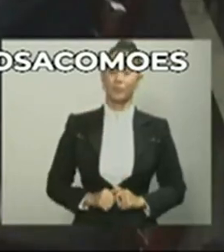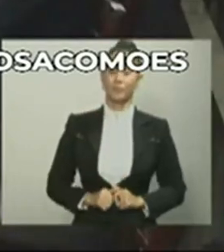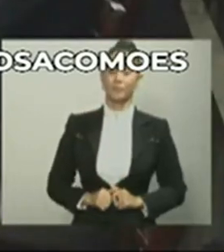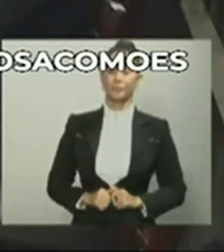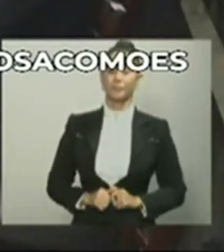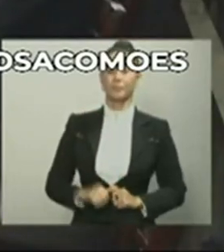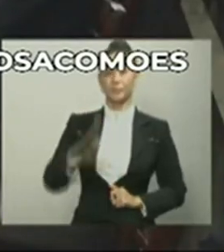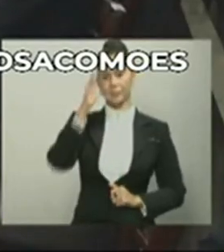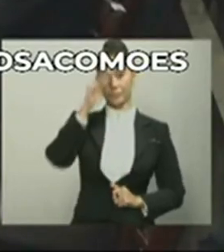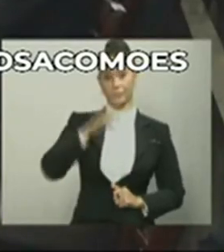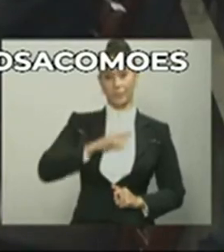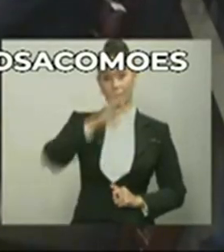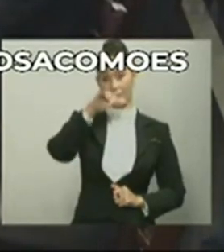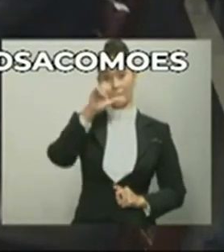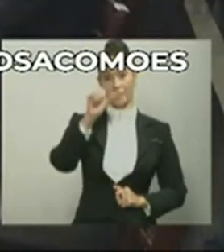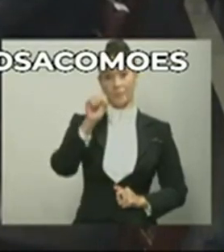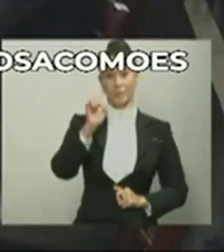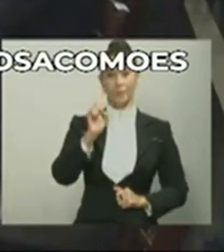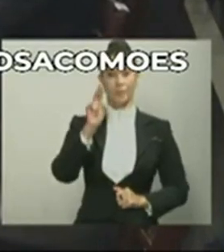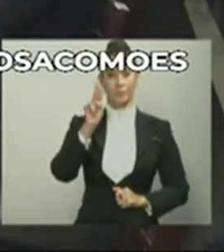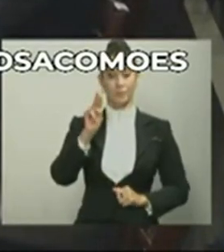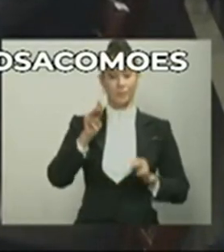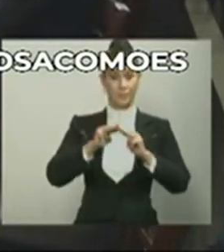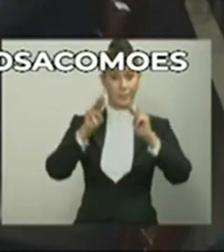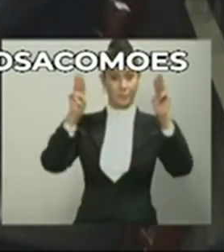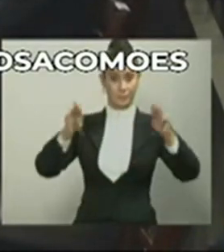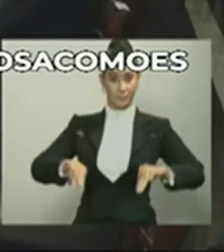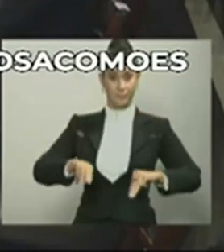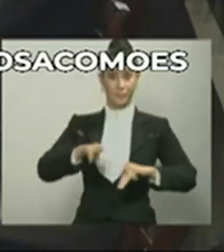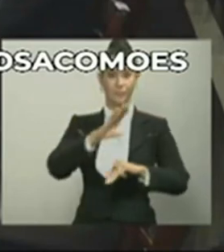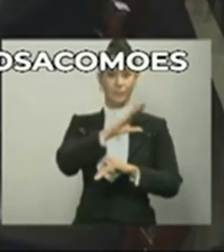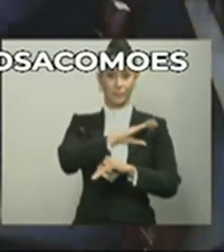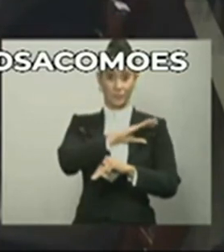Señor Jesús Vázquez, ministro de Interior y Policía.